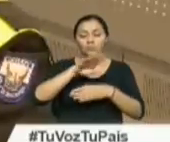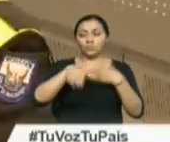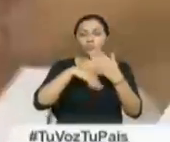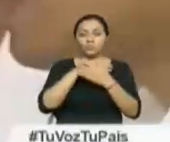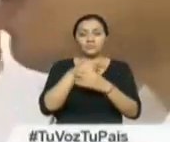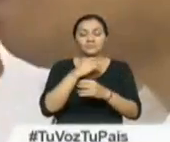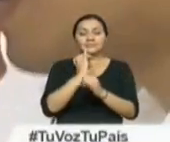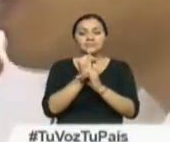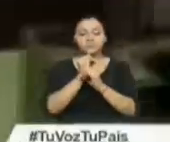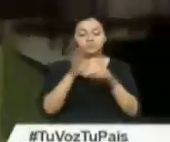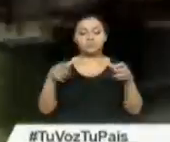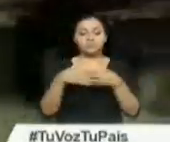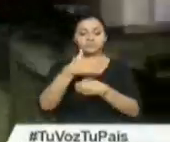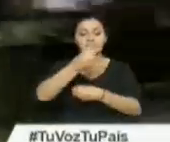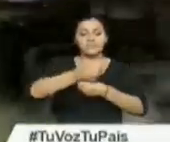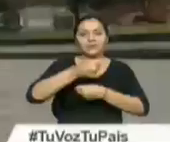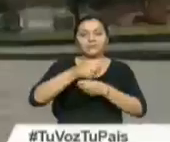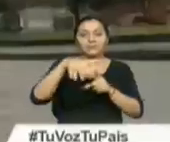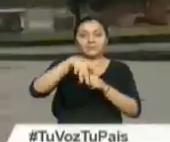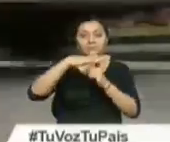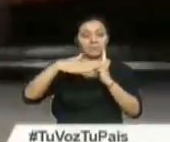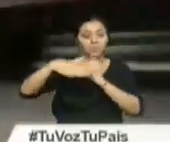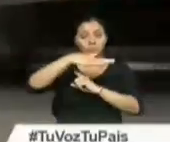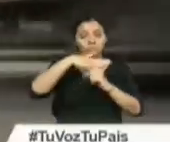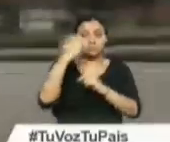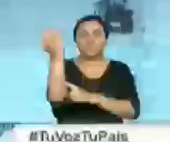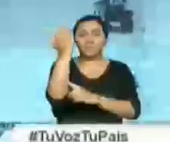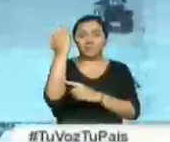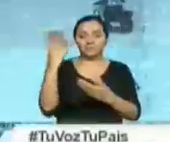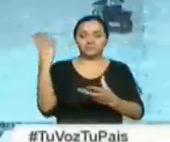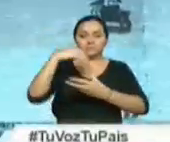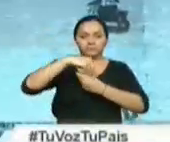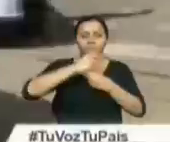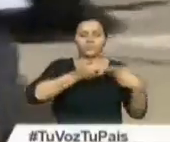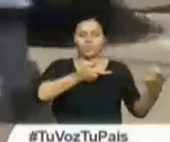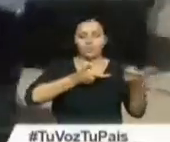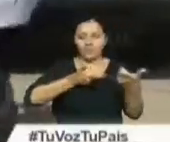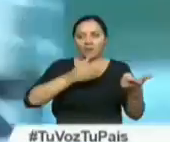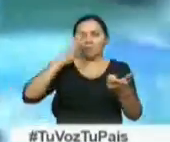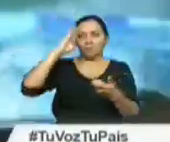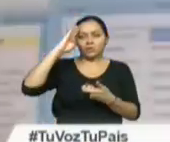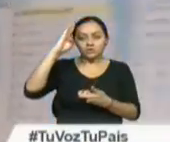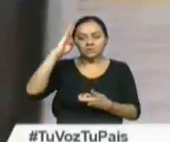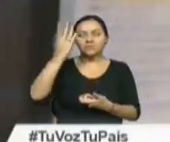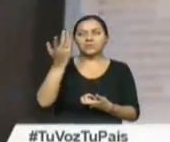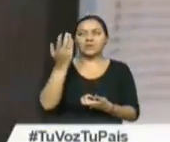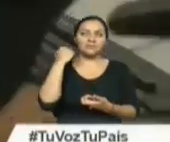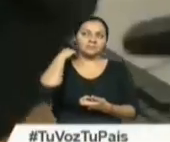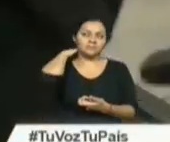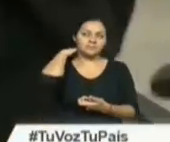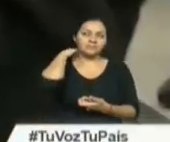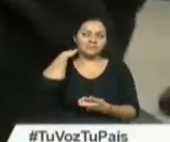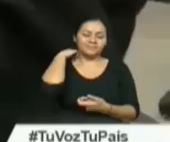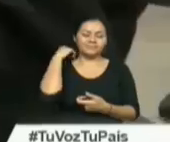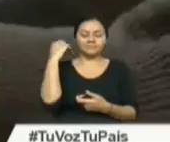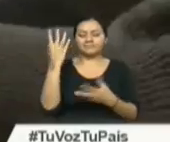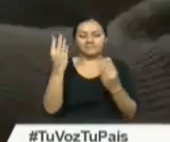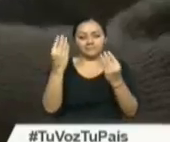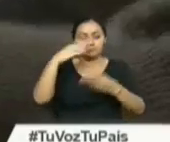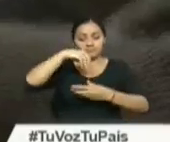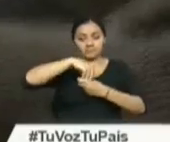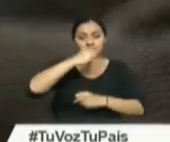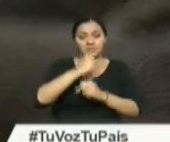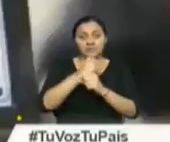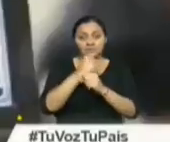instituciones necesarias en una situación de emergencia. Este servicio, admirado por varios países del mundo, que fue concebido y creado por el